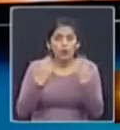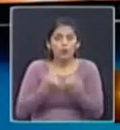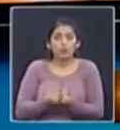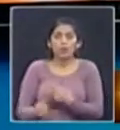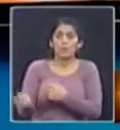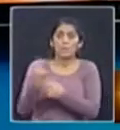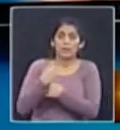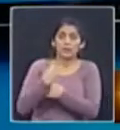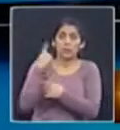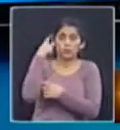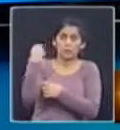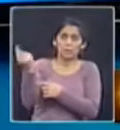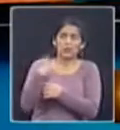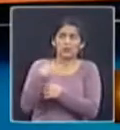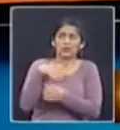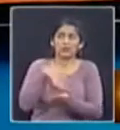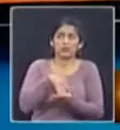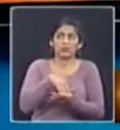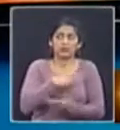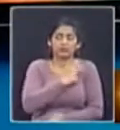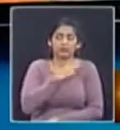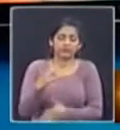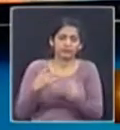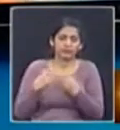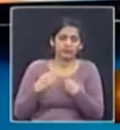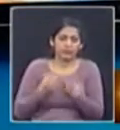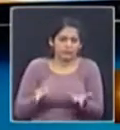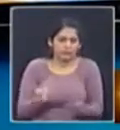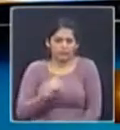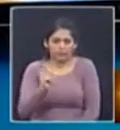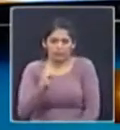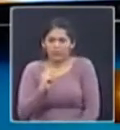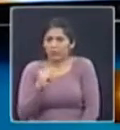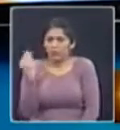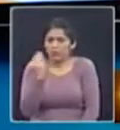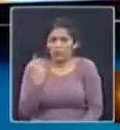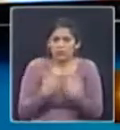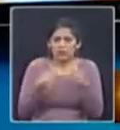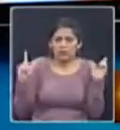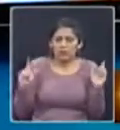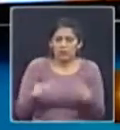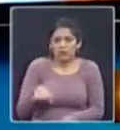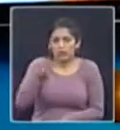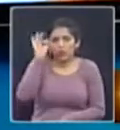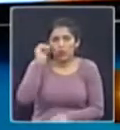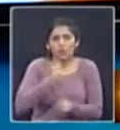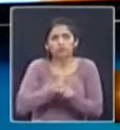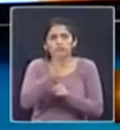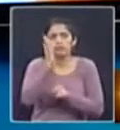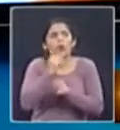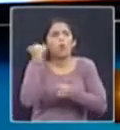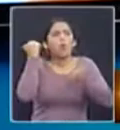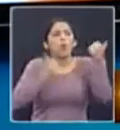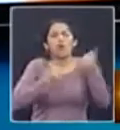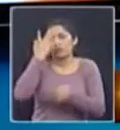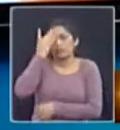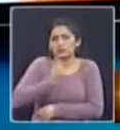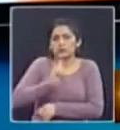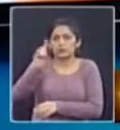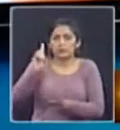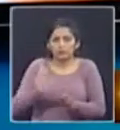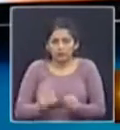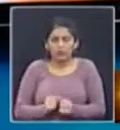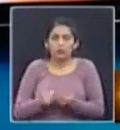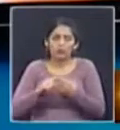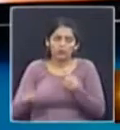gobierno quiera y no lo que ellos gustan y quieren eso por un lado también la eliminación de la tabla de